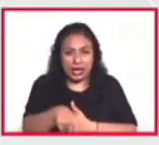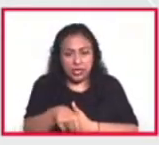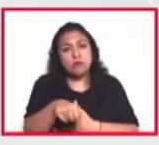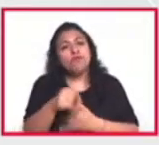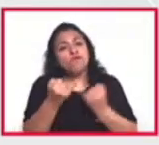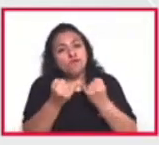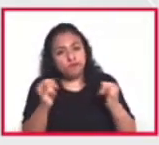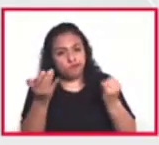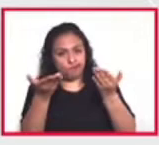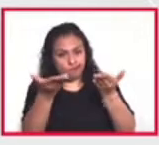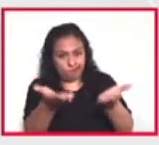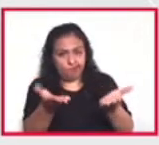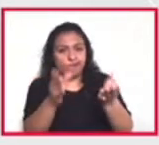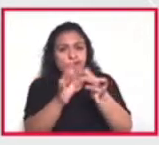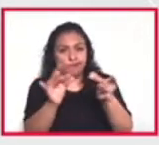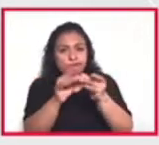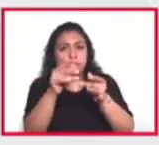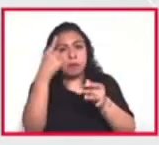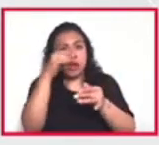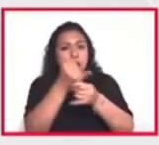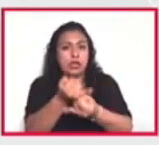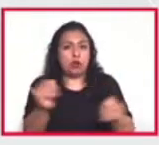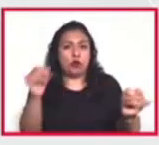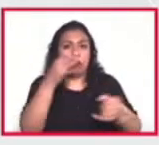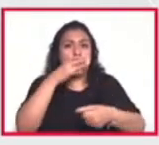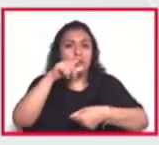lo que ocurrió en la inauguración de este festival.